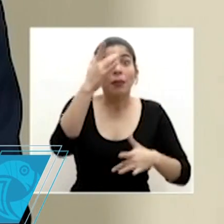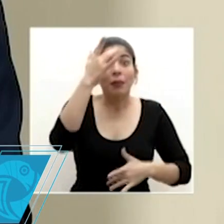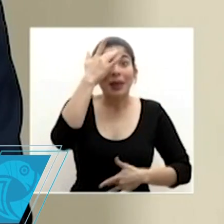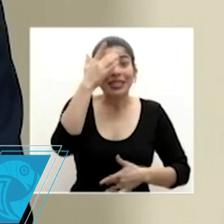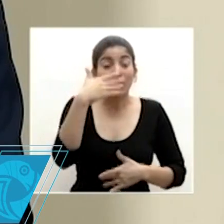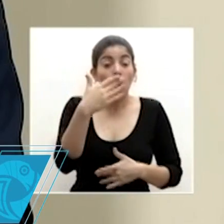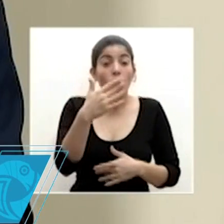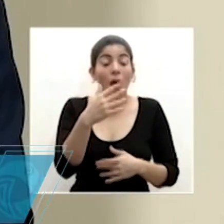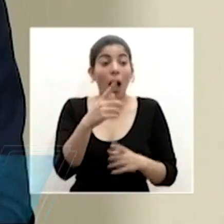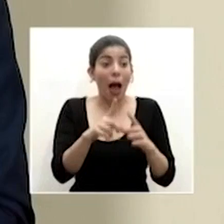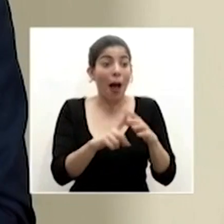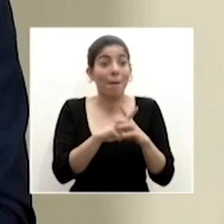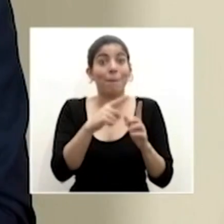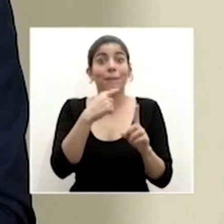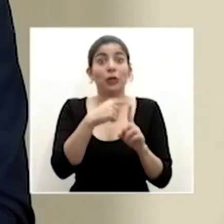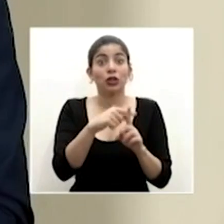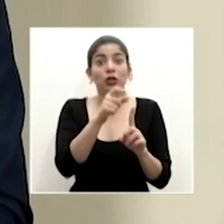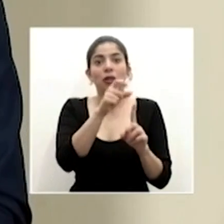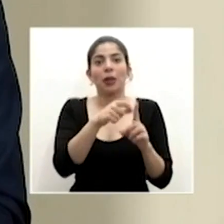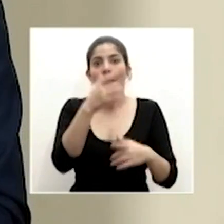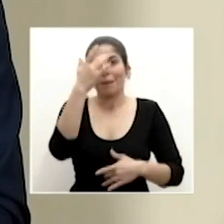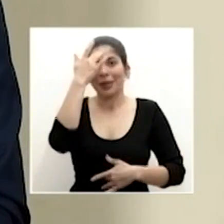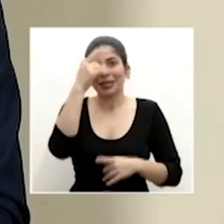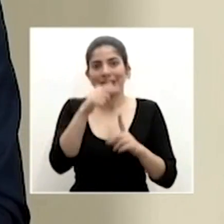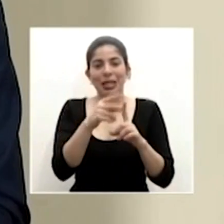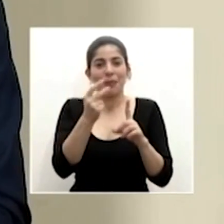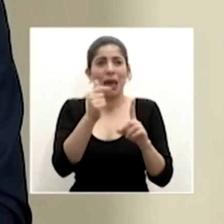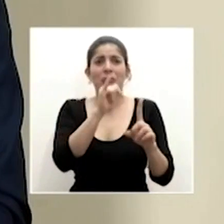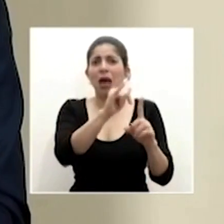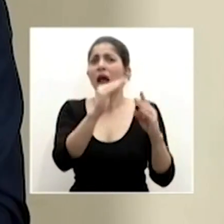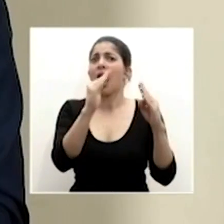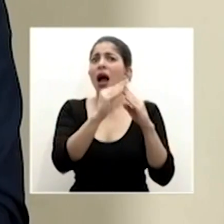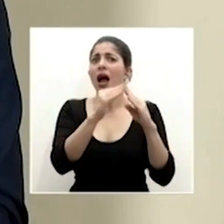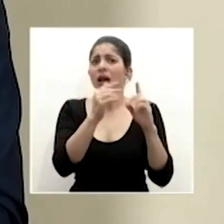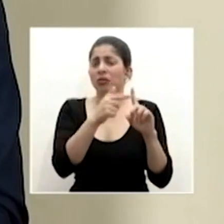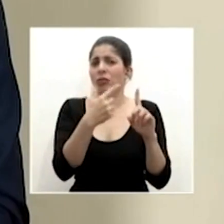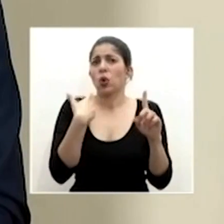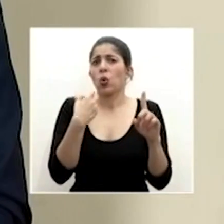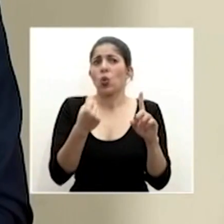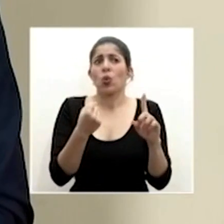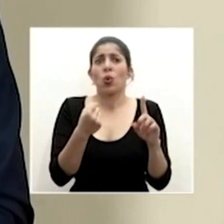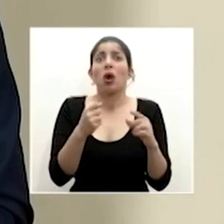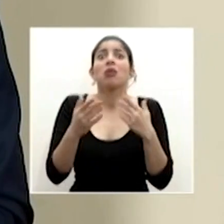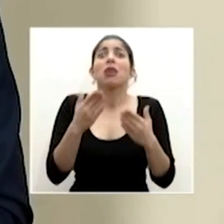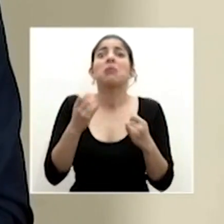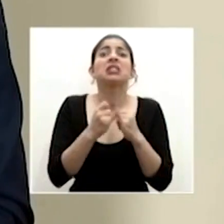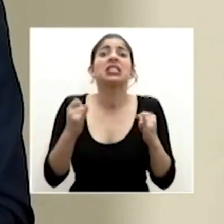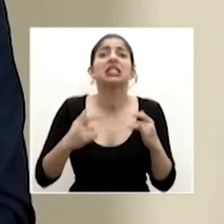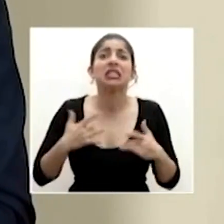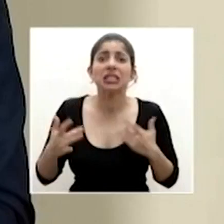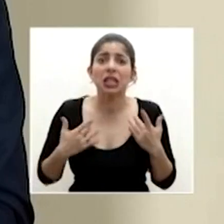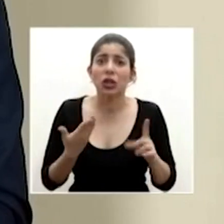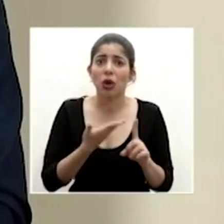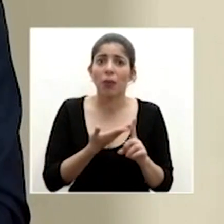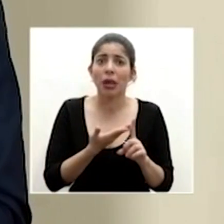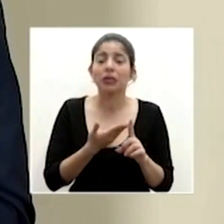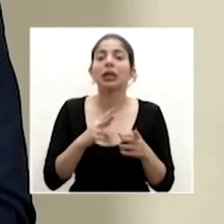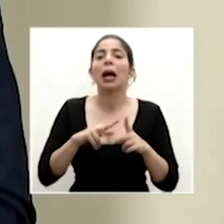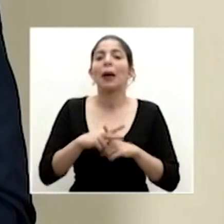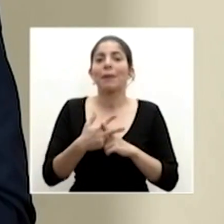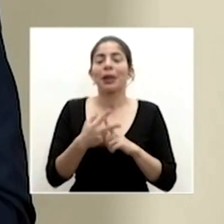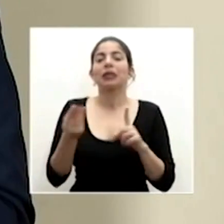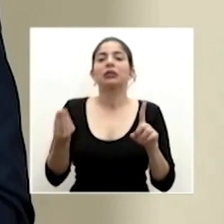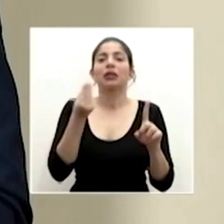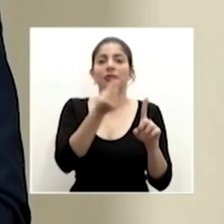sea, en el momento que salga positivo, ese paciente es ambulatorio, está en su casa, puede ser hasta asintomático y comienza